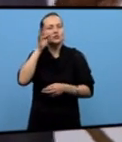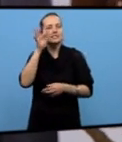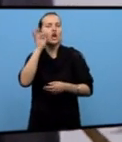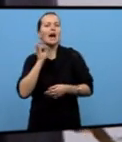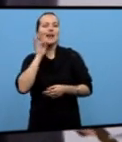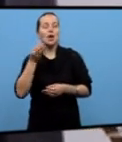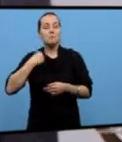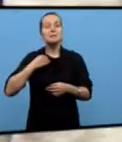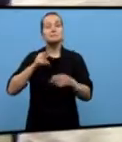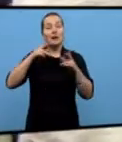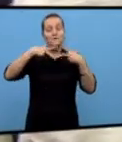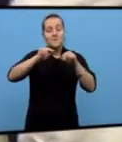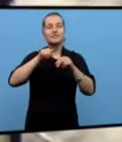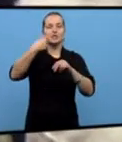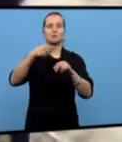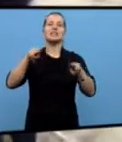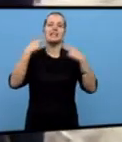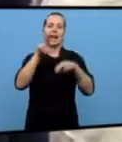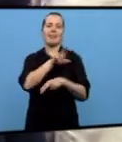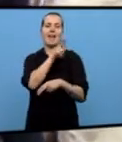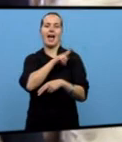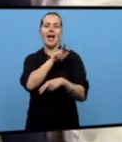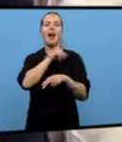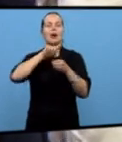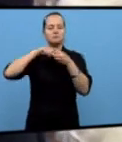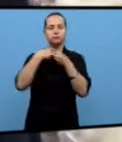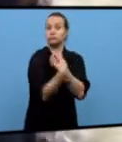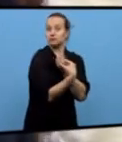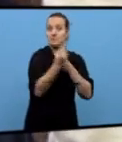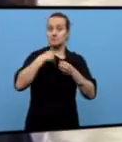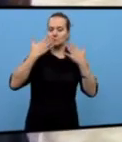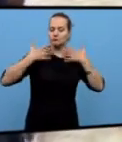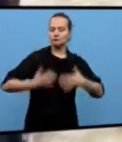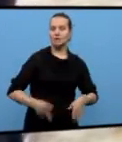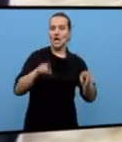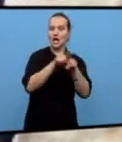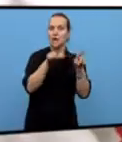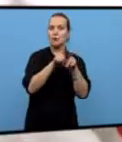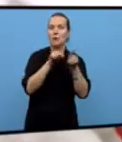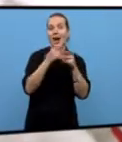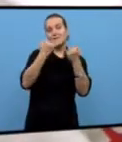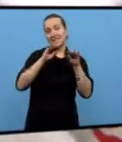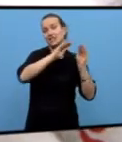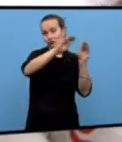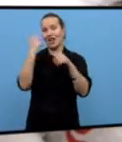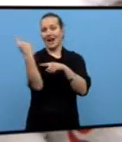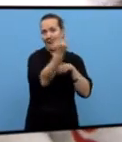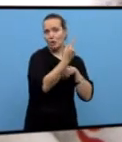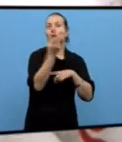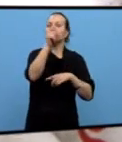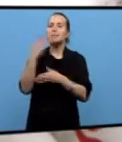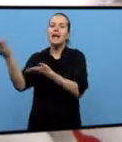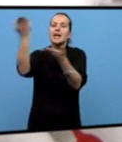cunha cena de gala na que os representantes das asociacións participantes ían vestidos con traxes da súa respectiva festa. Ademais, estiveron